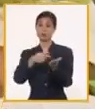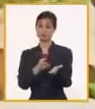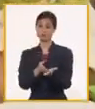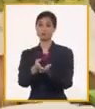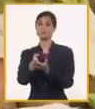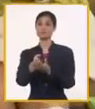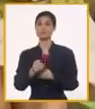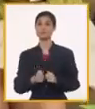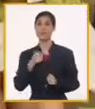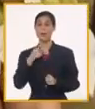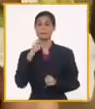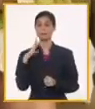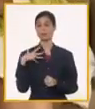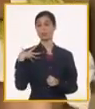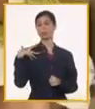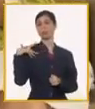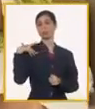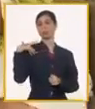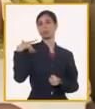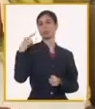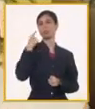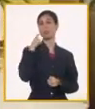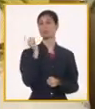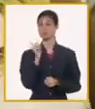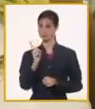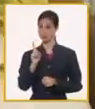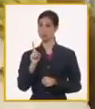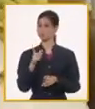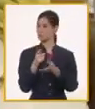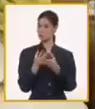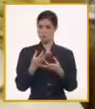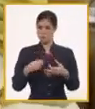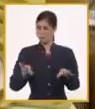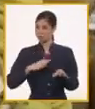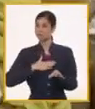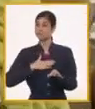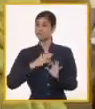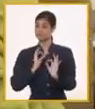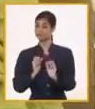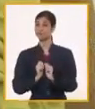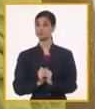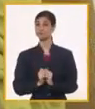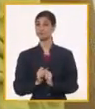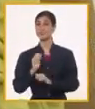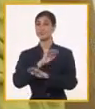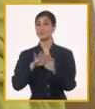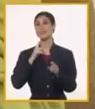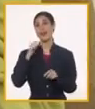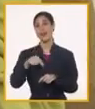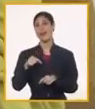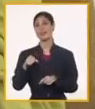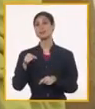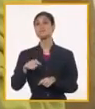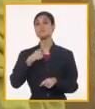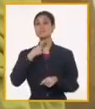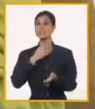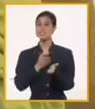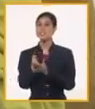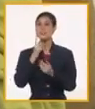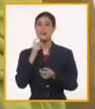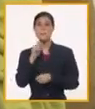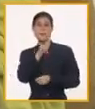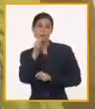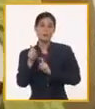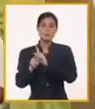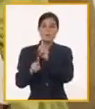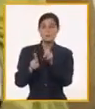se cree cosas, como dirían los muchachos de hoy. Con esa certeza vengo a seguir interrogando al doctor José Ramón